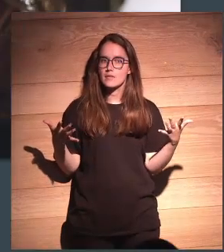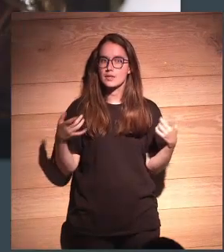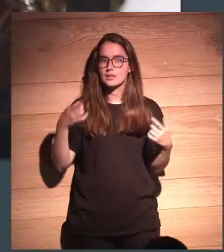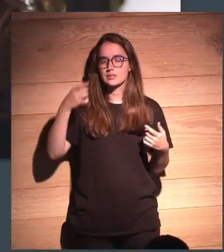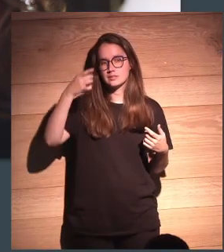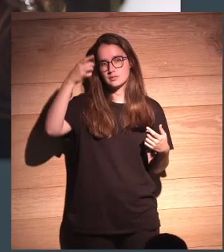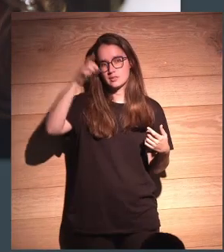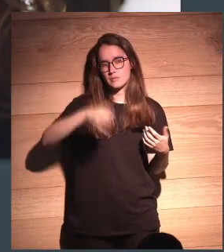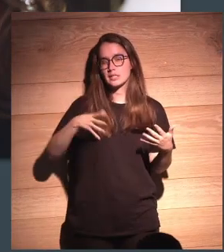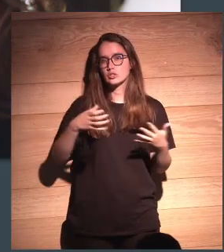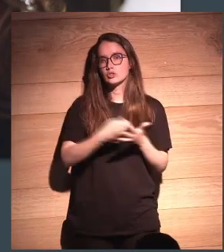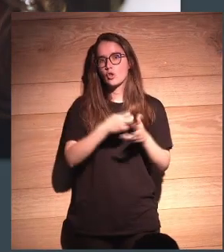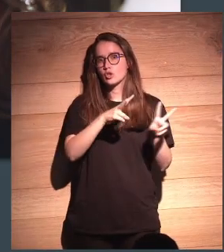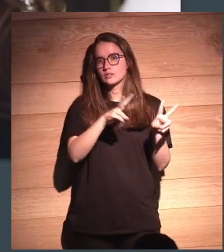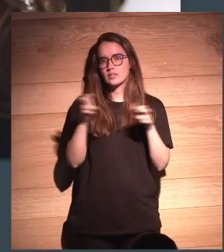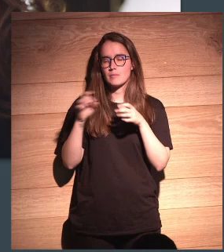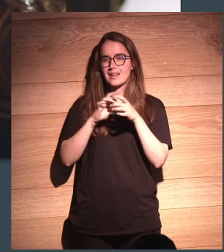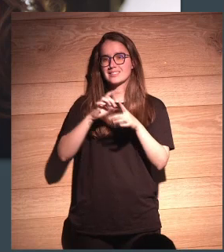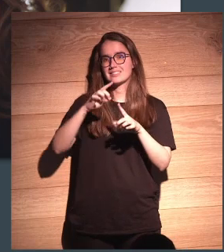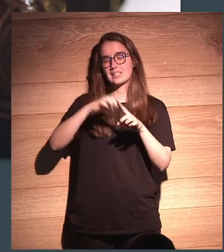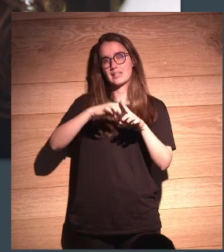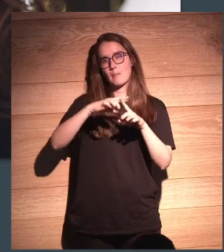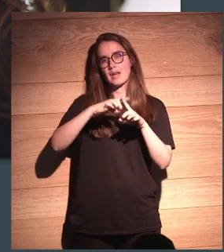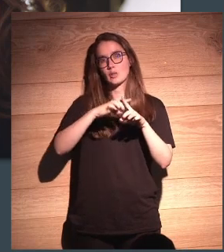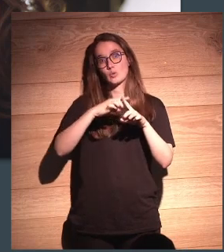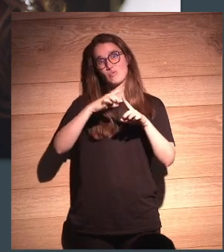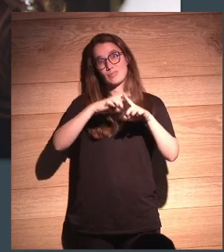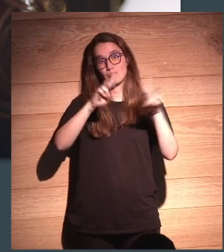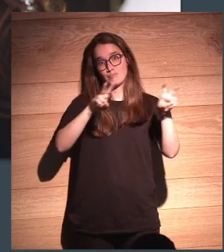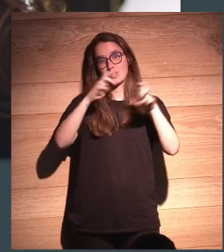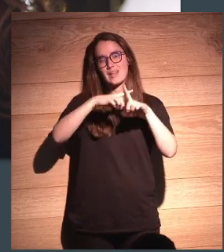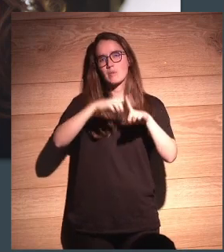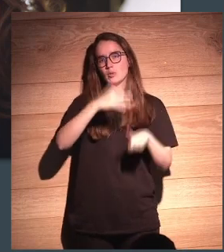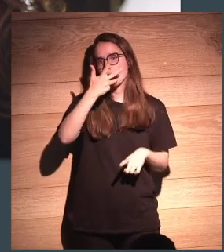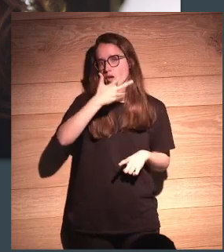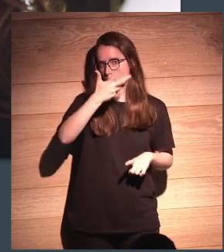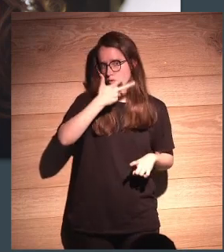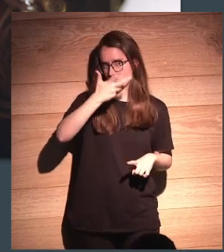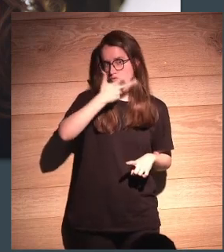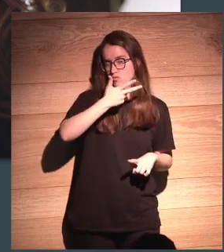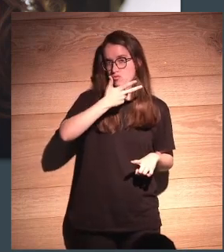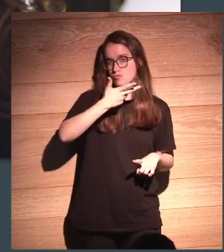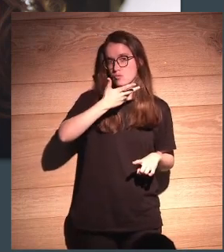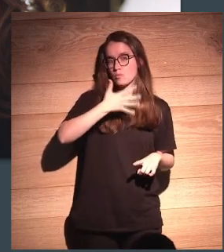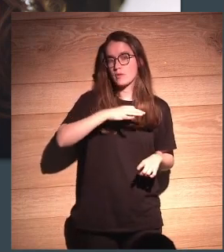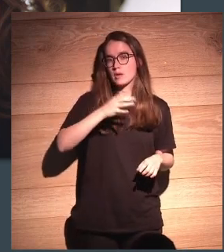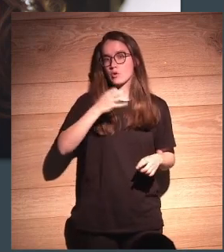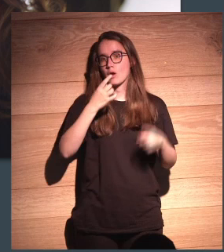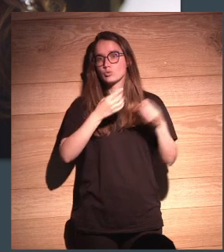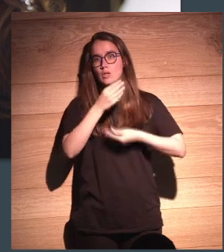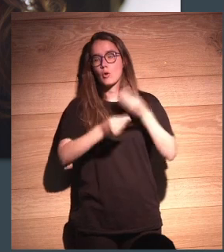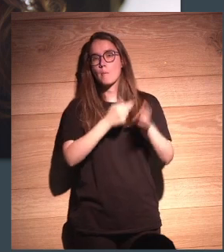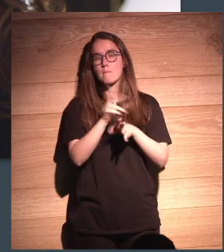También todos los aspectos de temperatura de color, ya sea porque ha utilizado unos